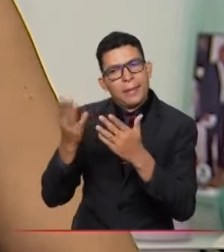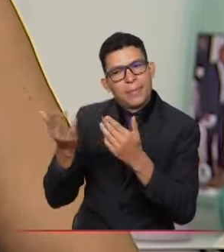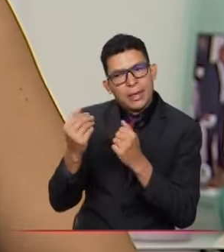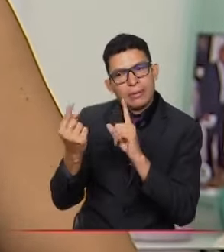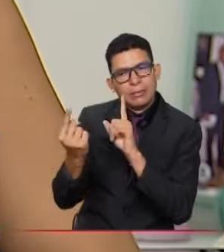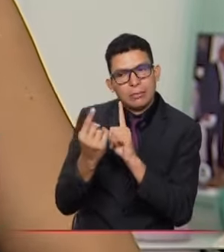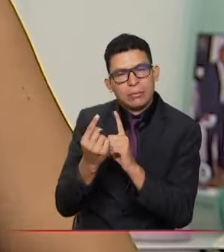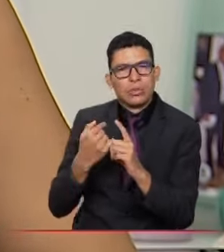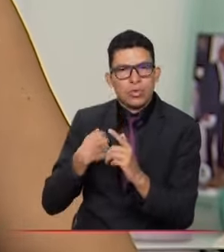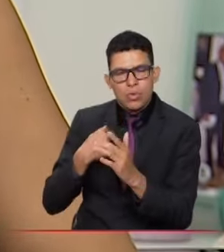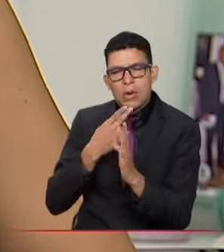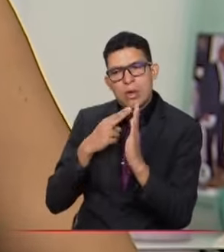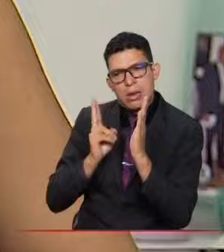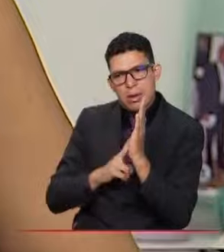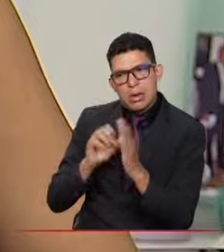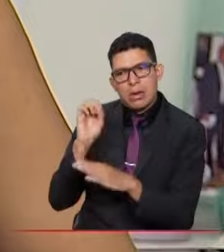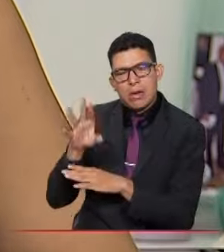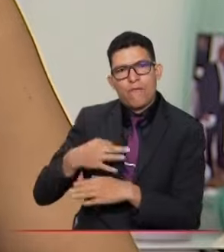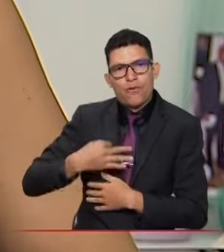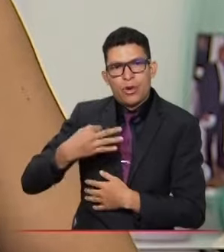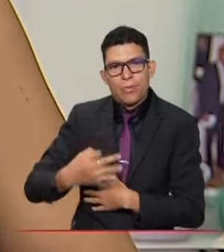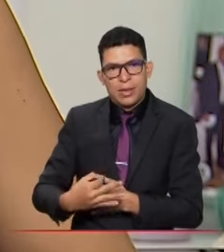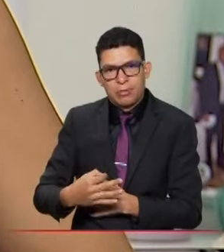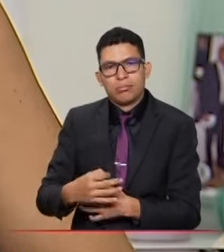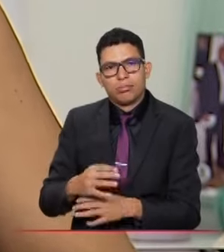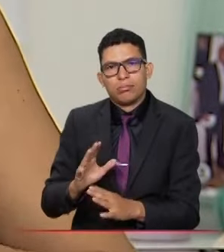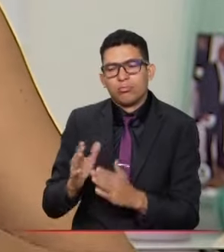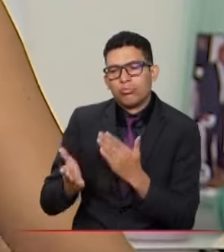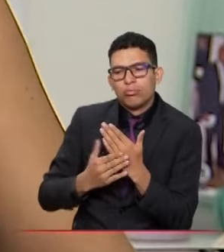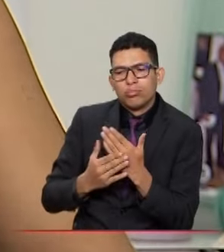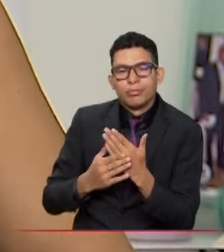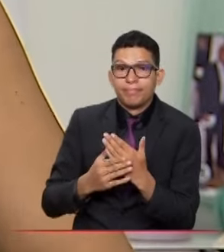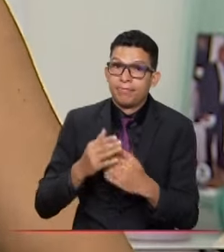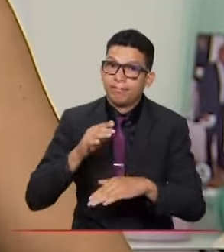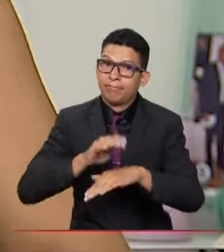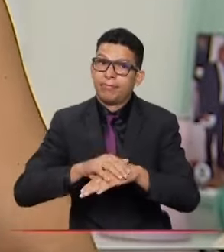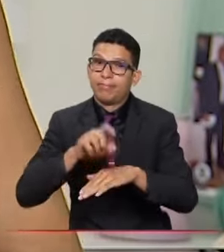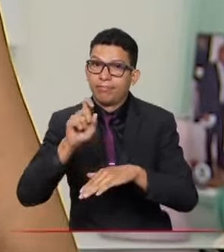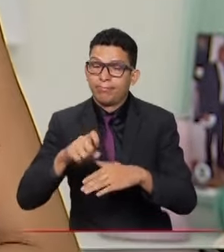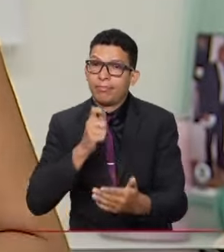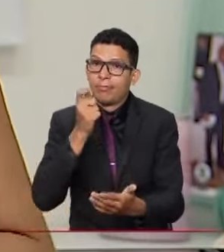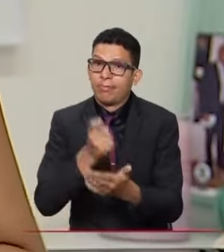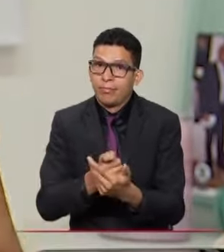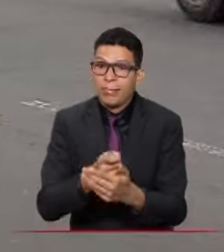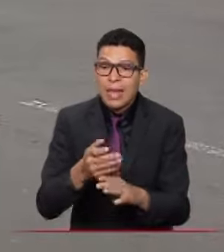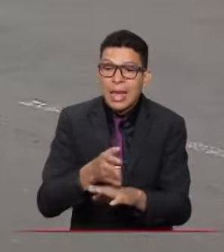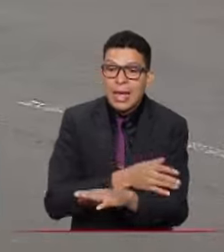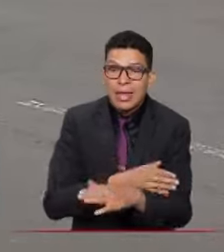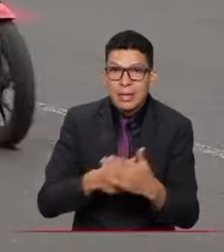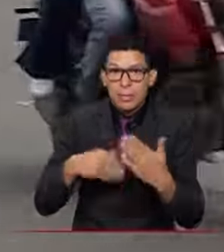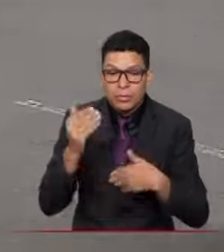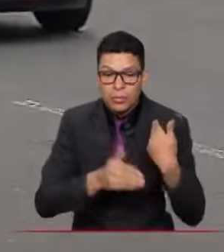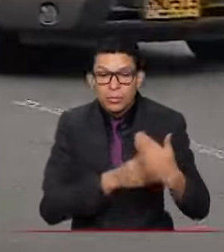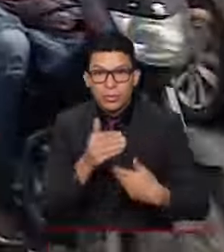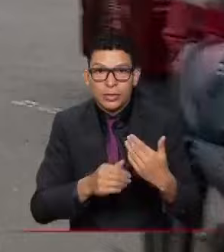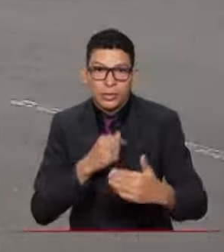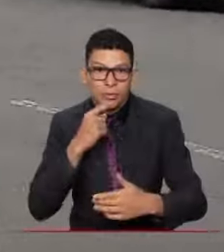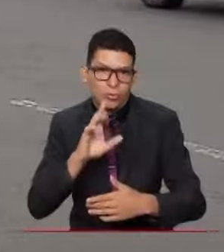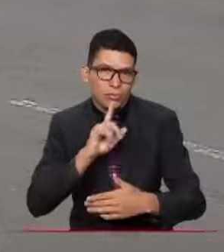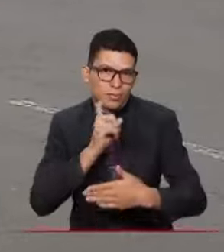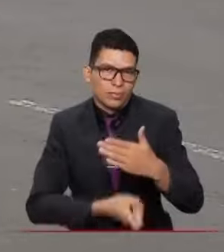puedo enviar una comunicación formal al contribuyente simplemente invitándolo a que haga el pago antes de iniciar el proceso